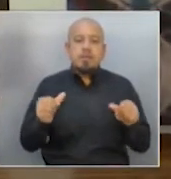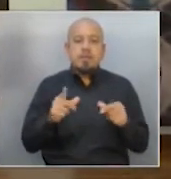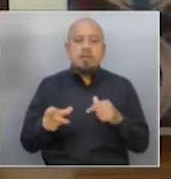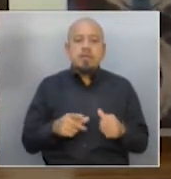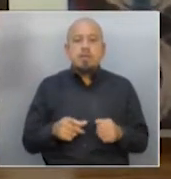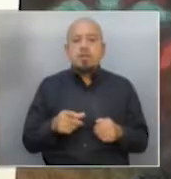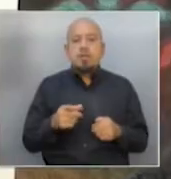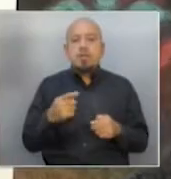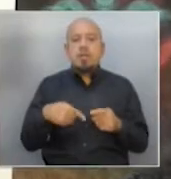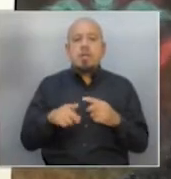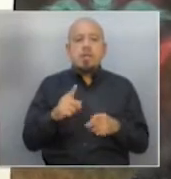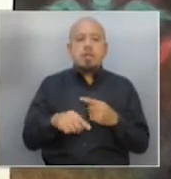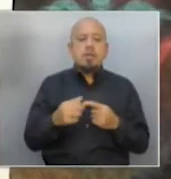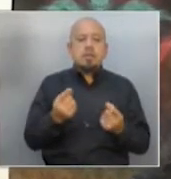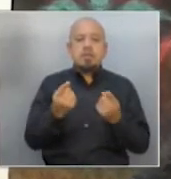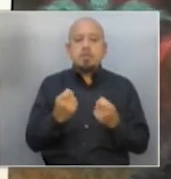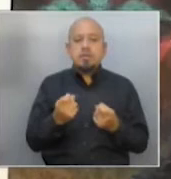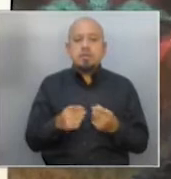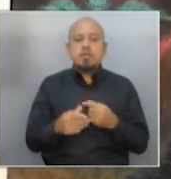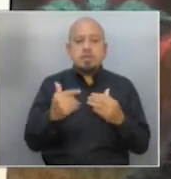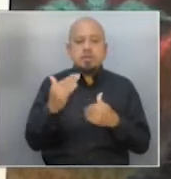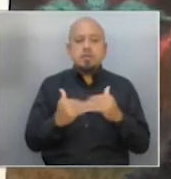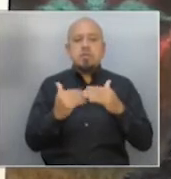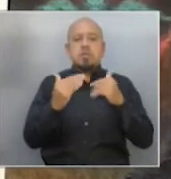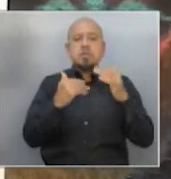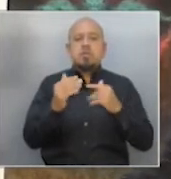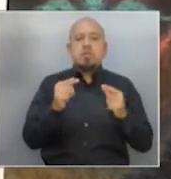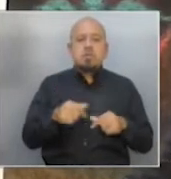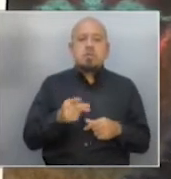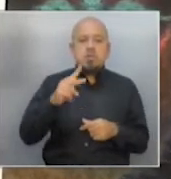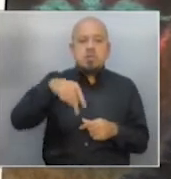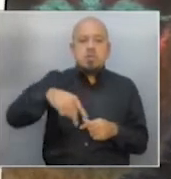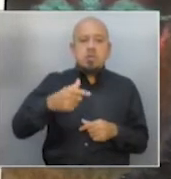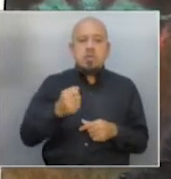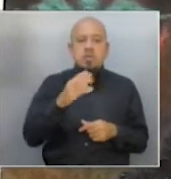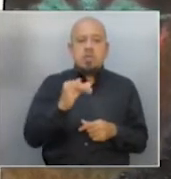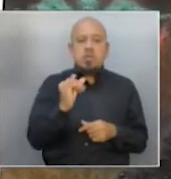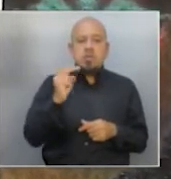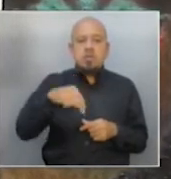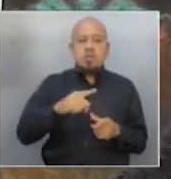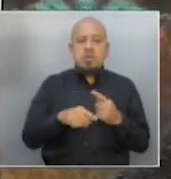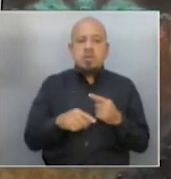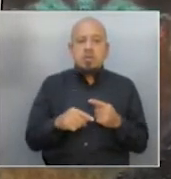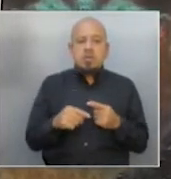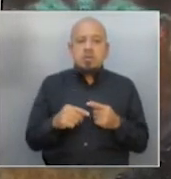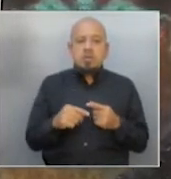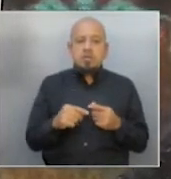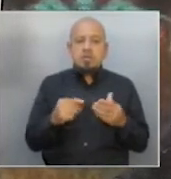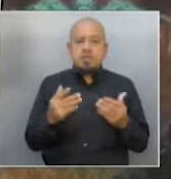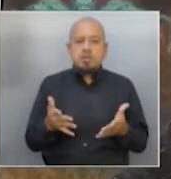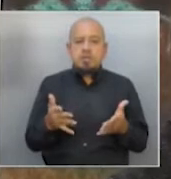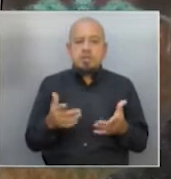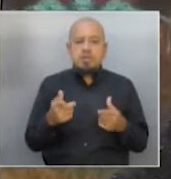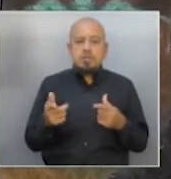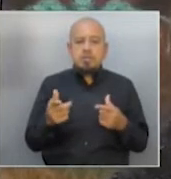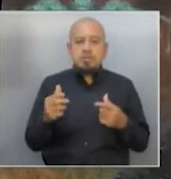momento en que el país necesitaba eso para construirse como patria, como nación, ¿no? Y tendemos a tomarlo como si fuera un